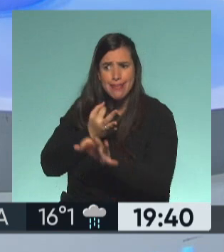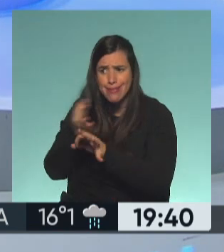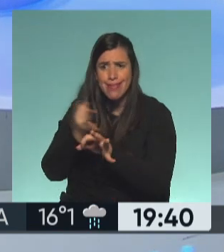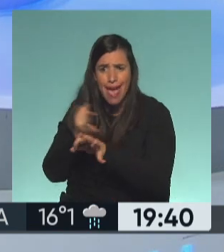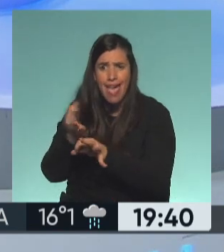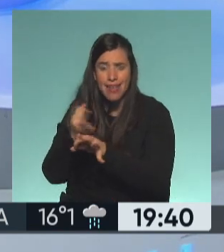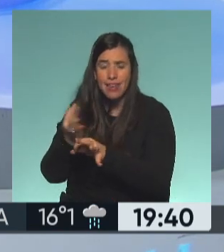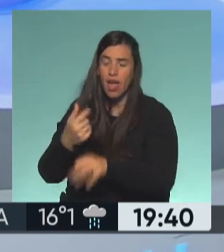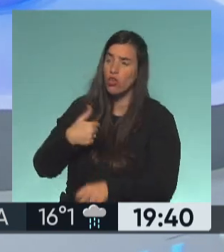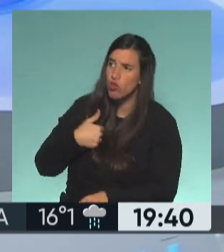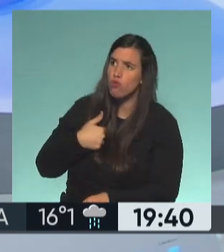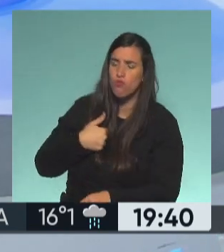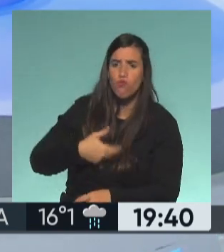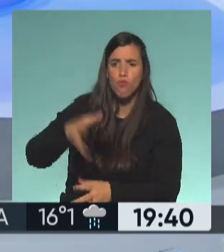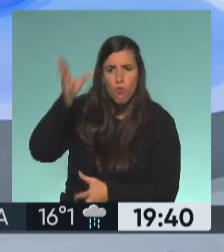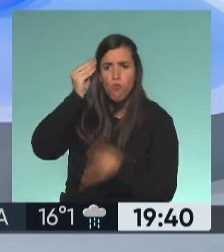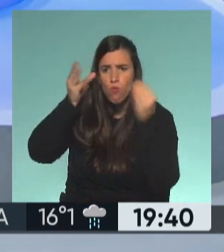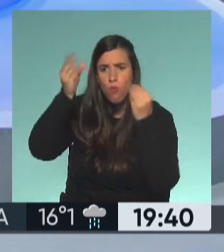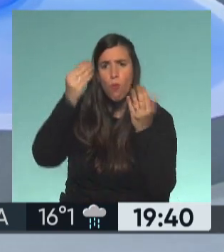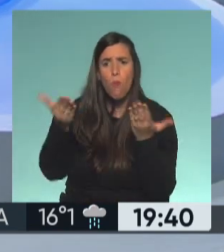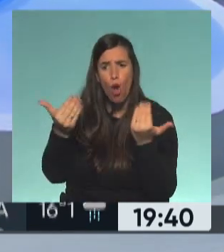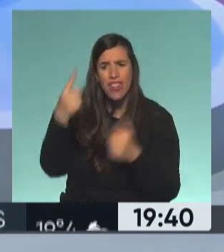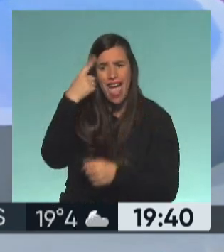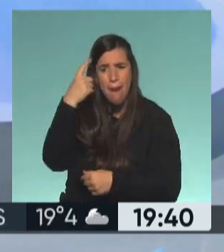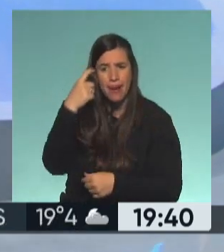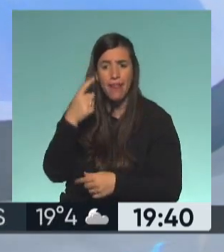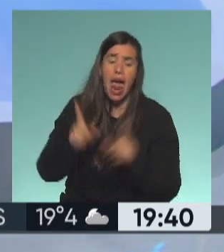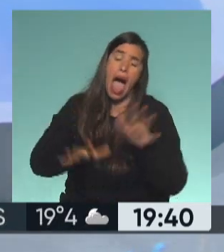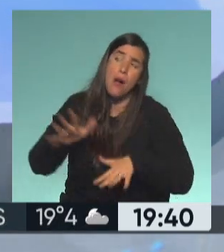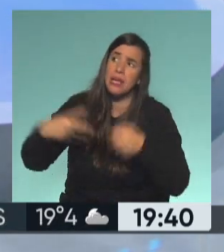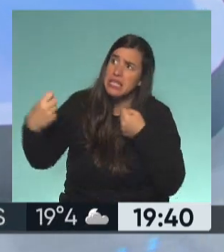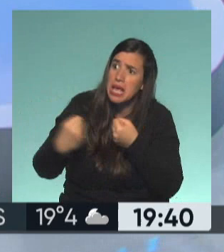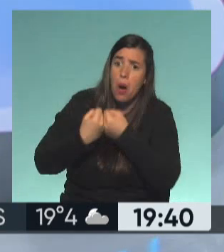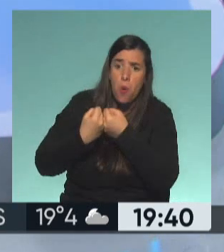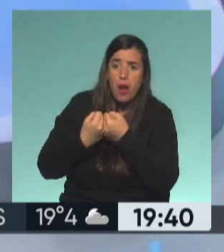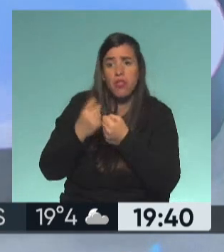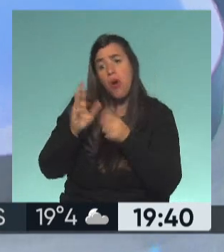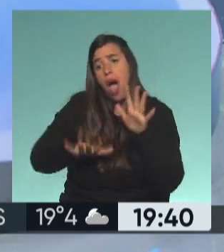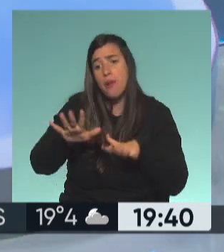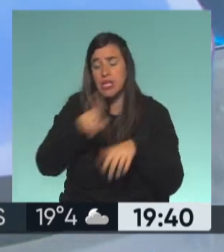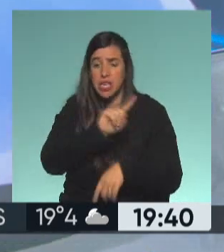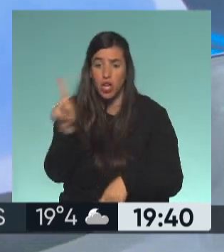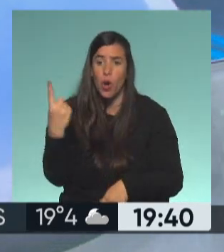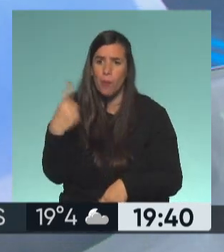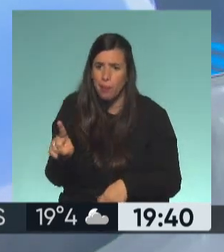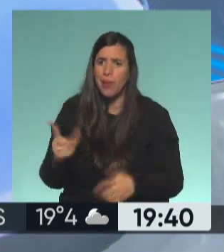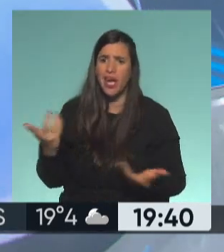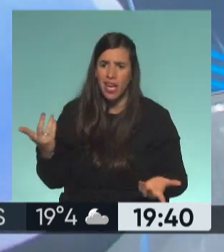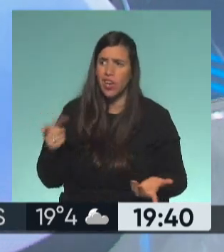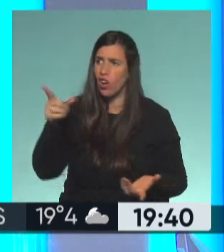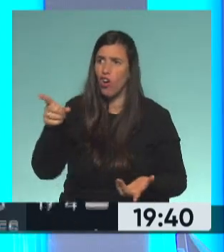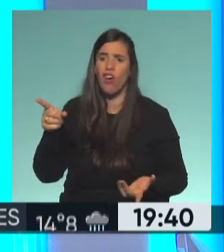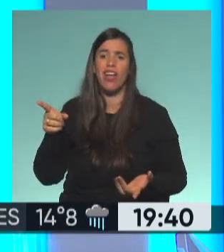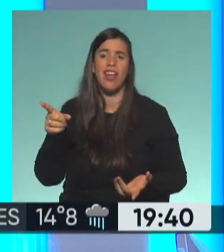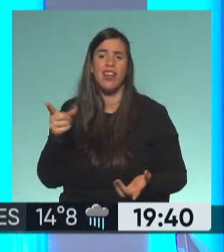acordar o no. Sí, pero hay un tema de construcción. Se fue de a poco cayendo en la lógica de te pongo un